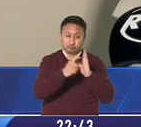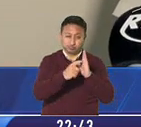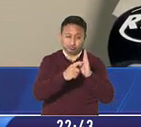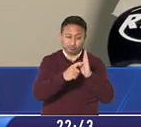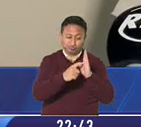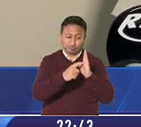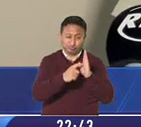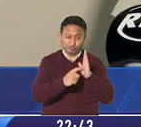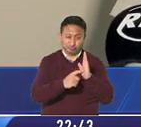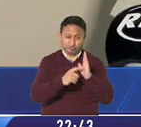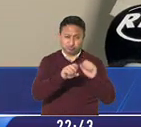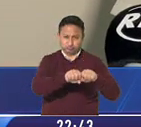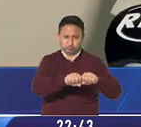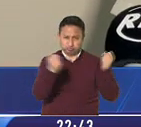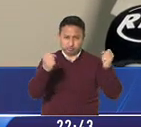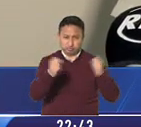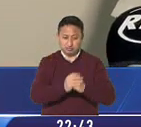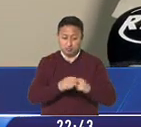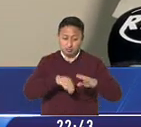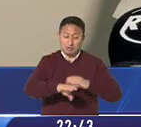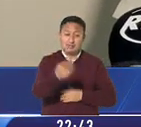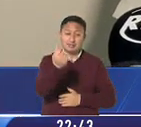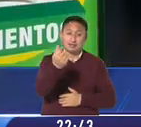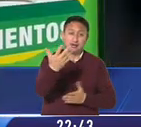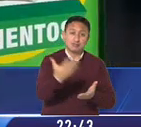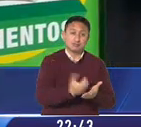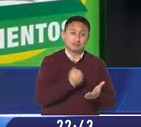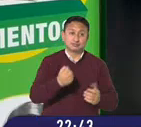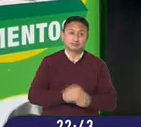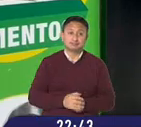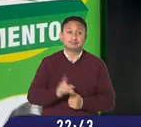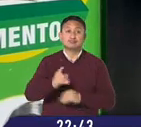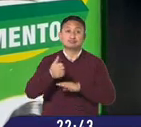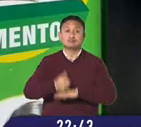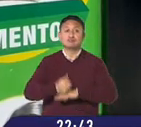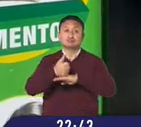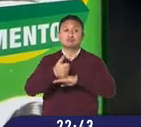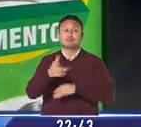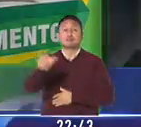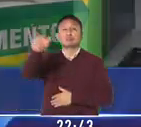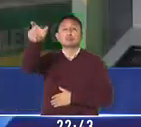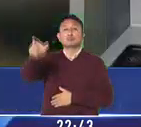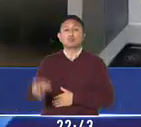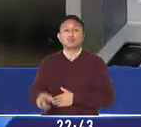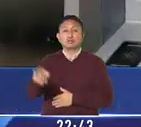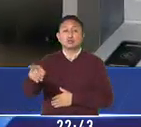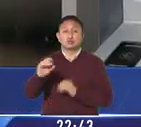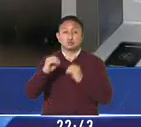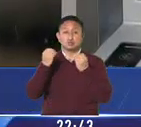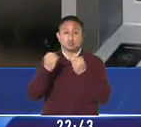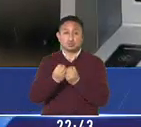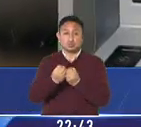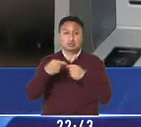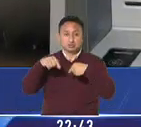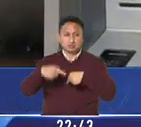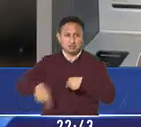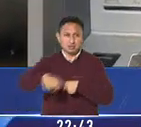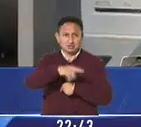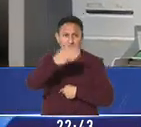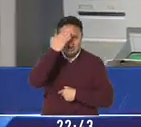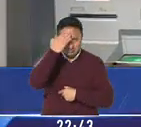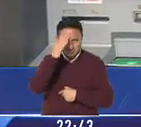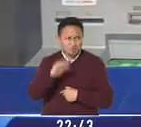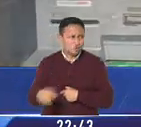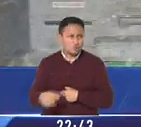seguridad de este cajero, pues ingresar y sustraerse. Según la autoridad, uno de los integrantes de la banda tendría conocimiento de